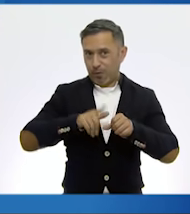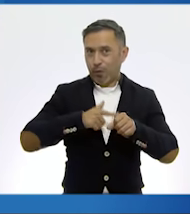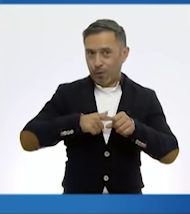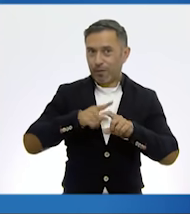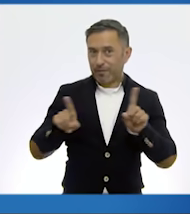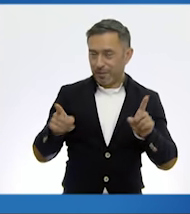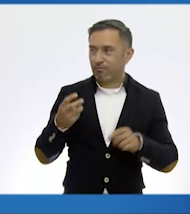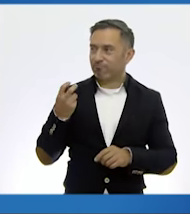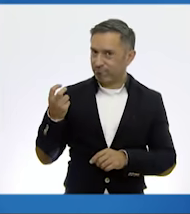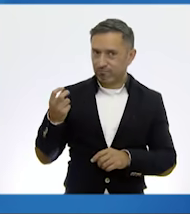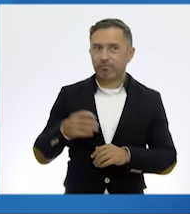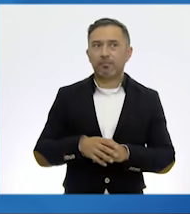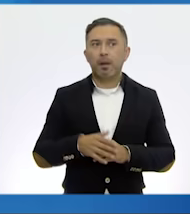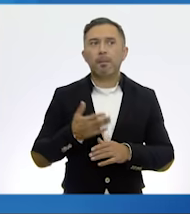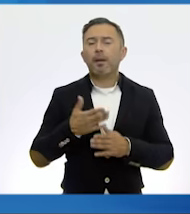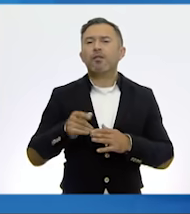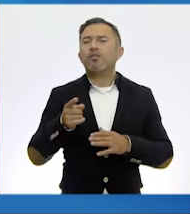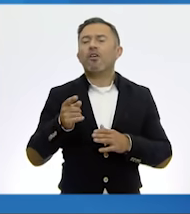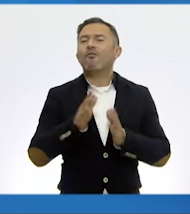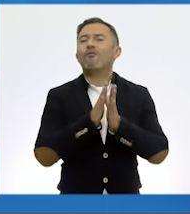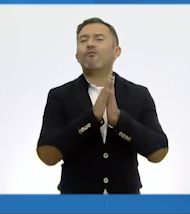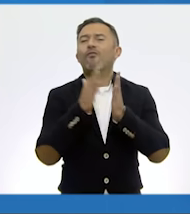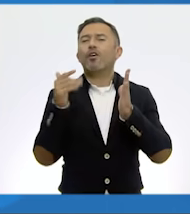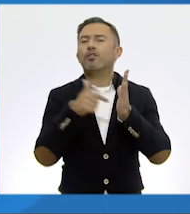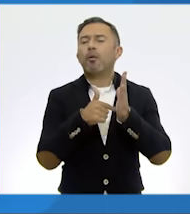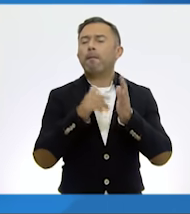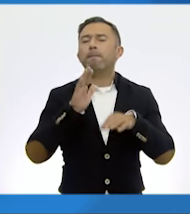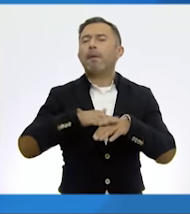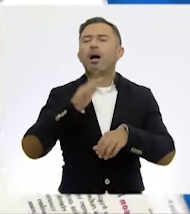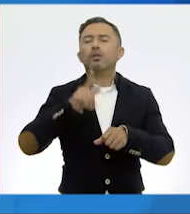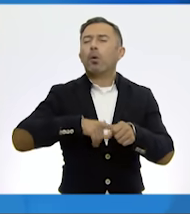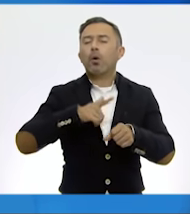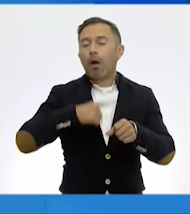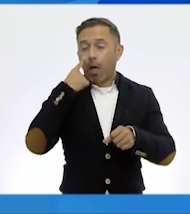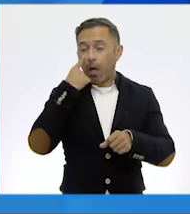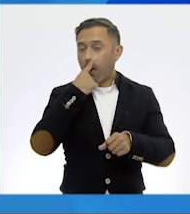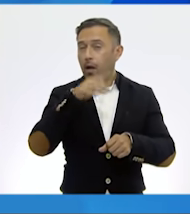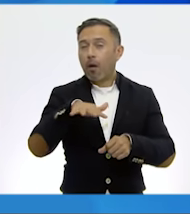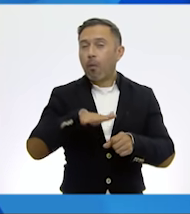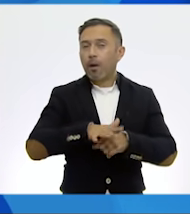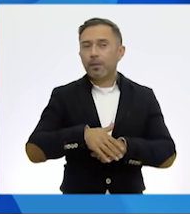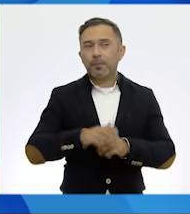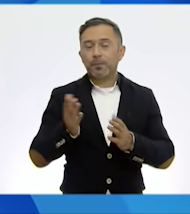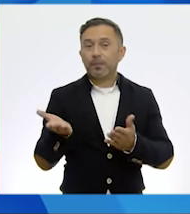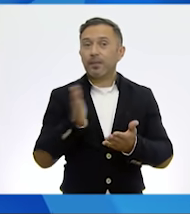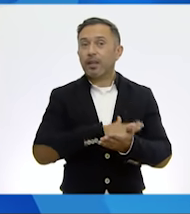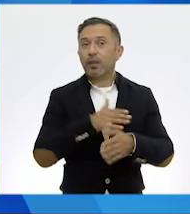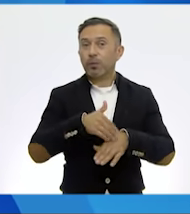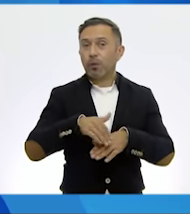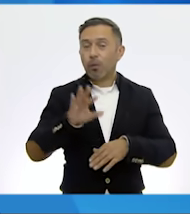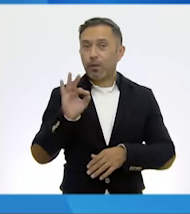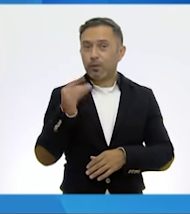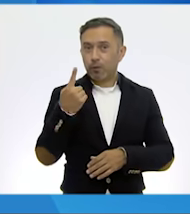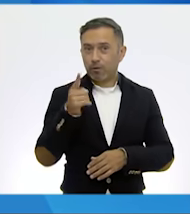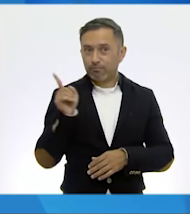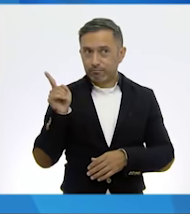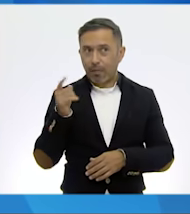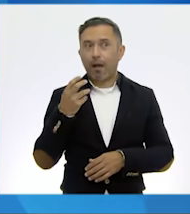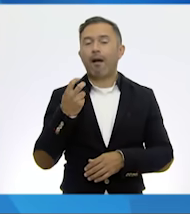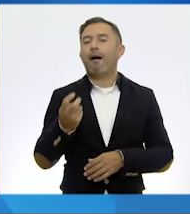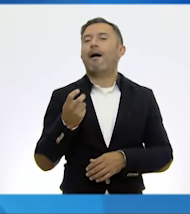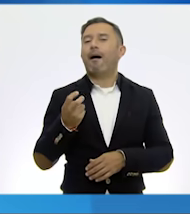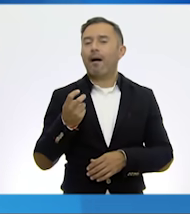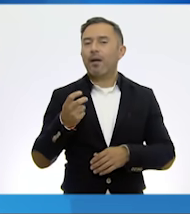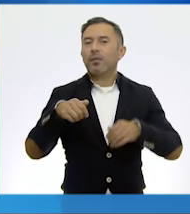encuentres que tiene mucho color este folleto. Vamos a ver la página 41. Ah, mira, por supuesto. También en